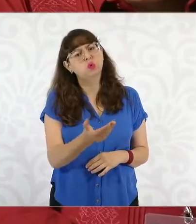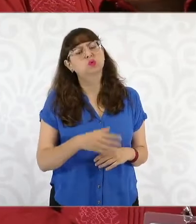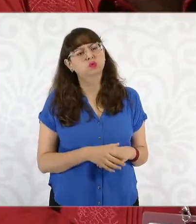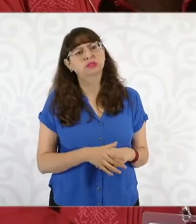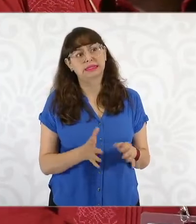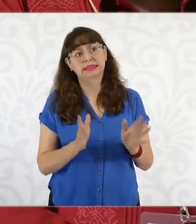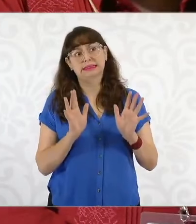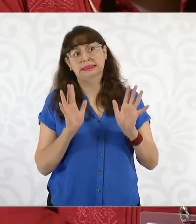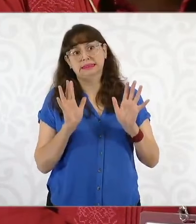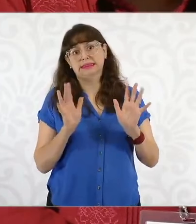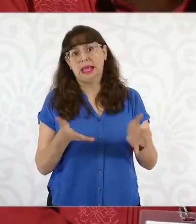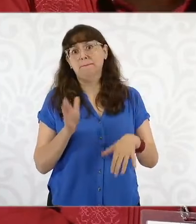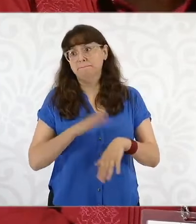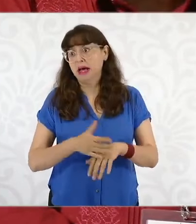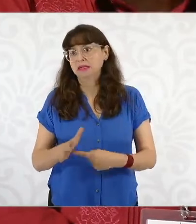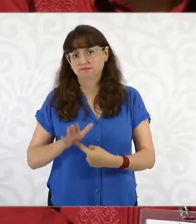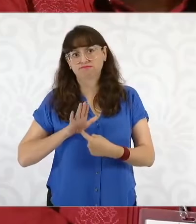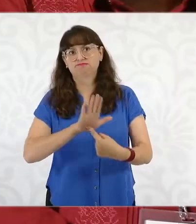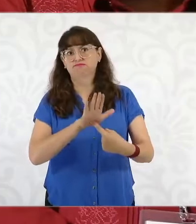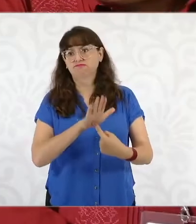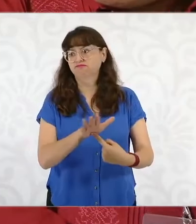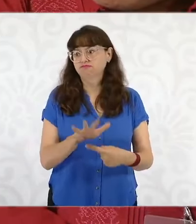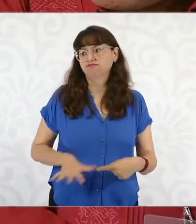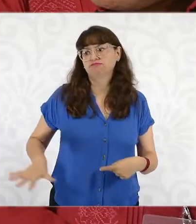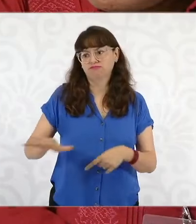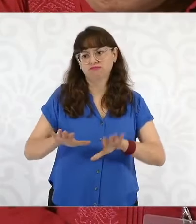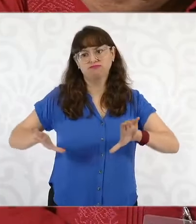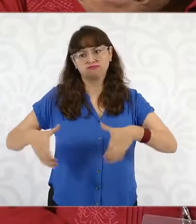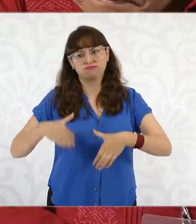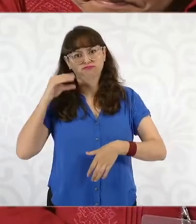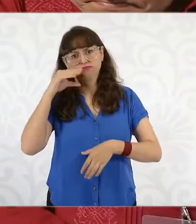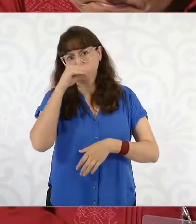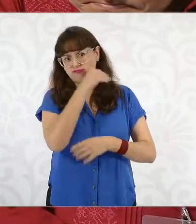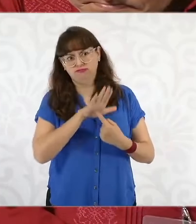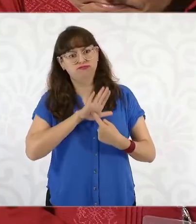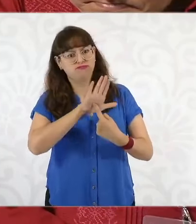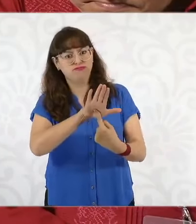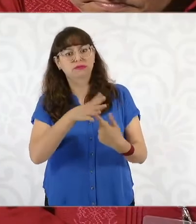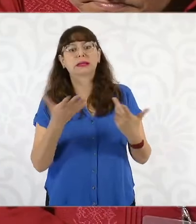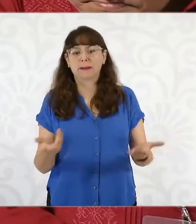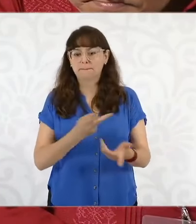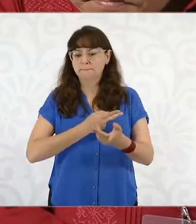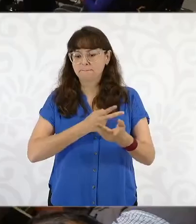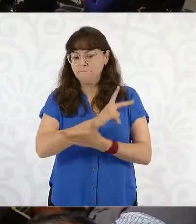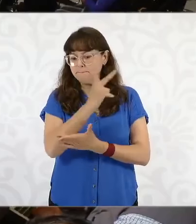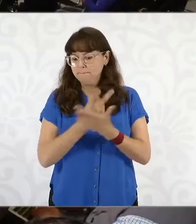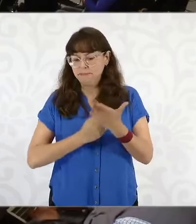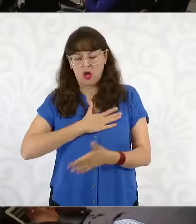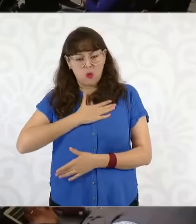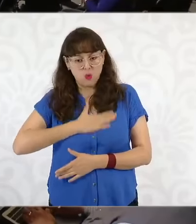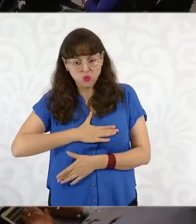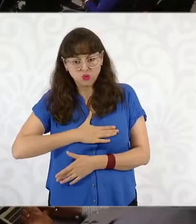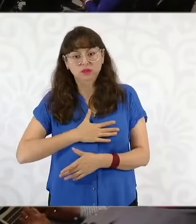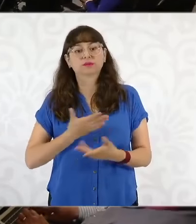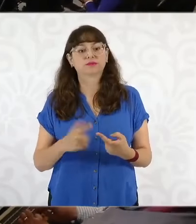las comunidades afro, ¿no? Ha estado impulsando pues este plan de justicia. Hace unos días se realizó la